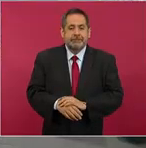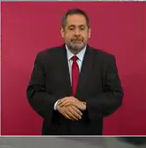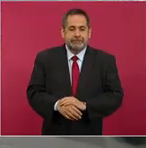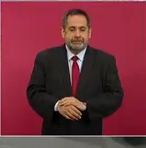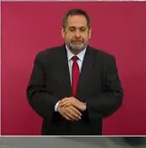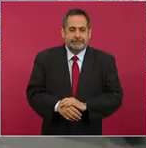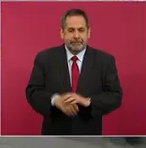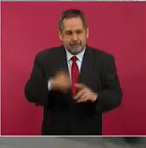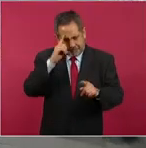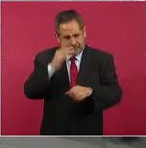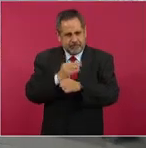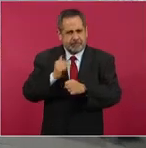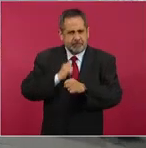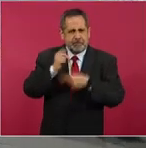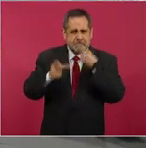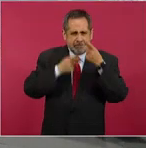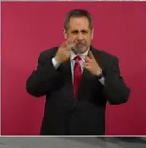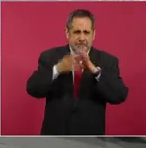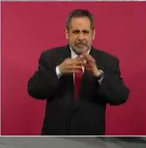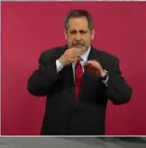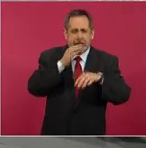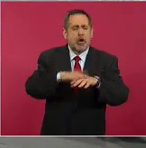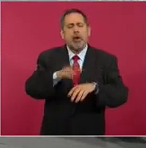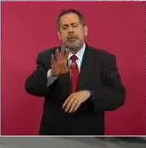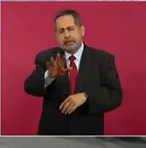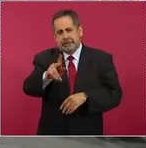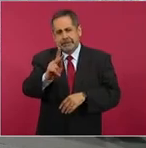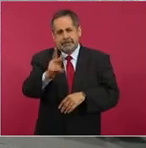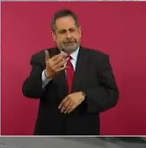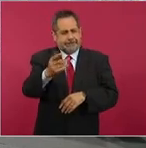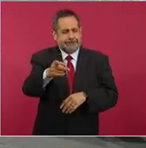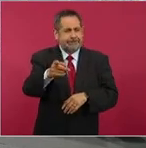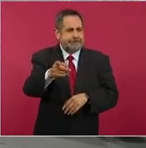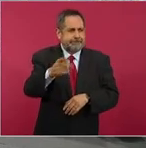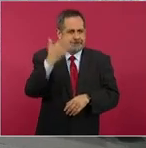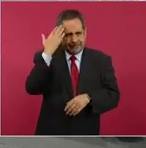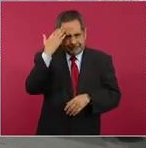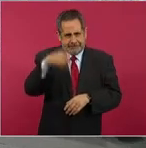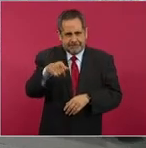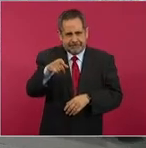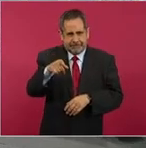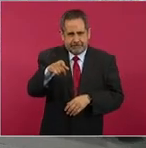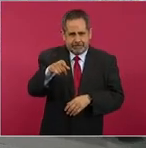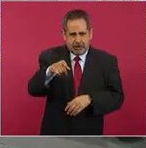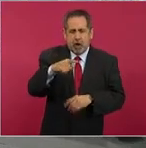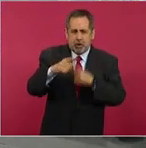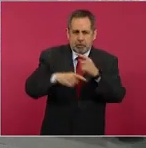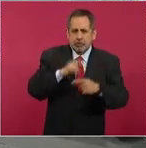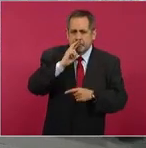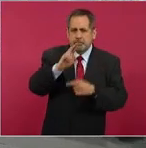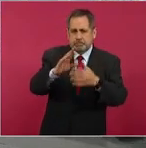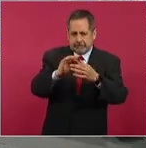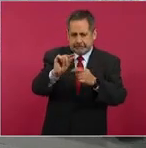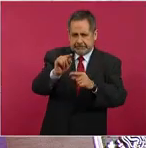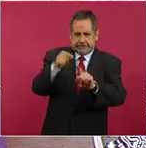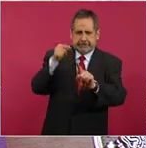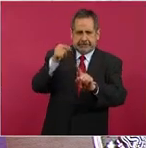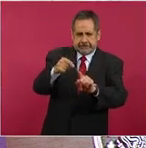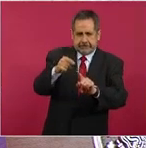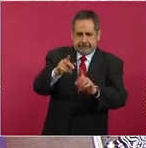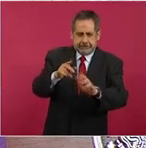es para aprovechar, ¿no? No, pero ya si quieres te contesto eso.